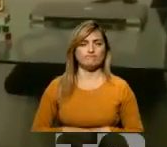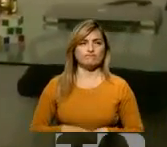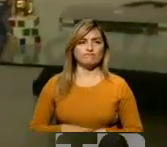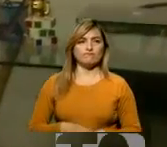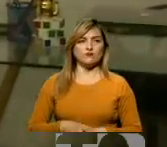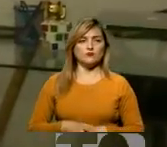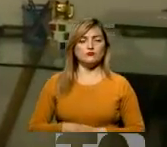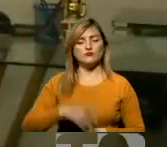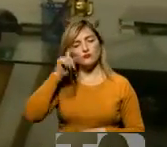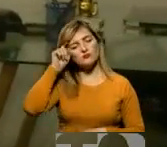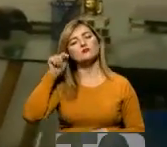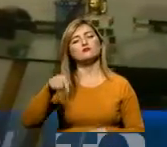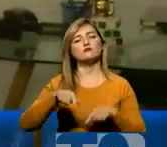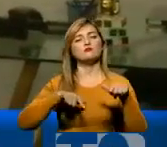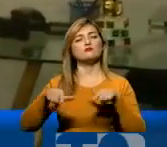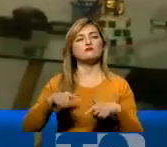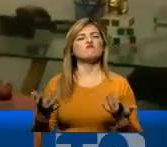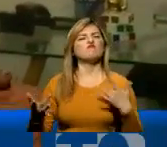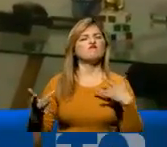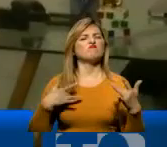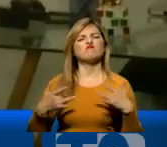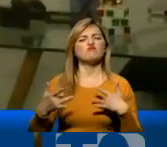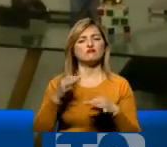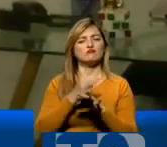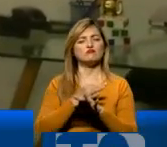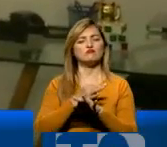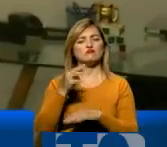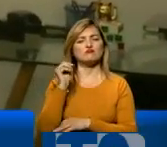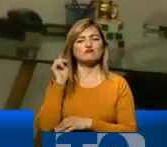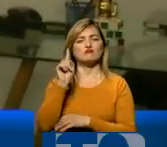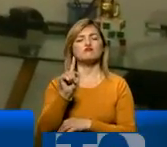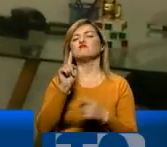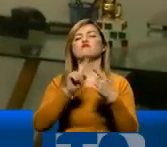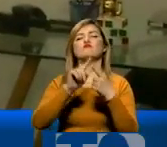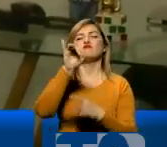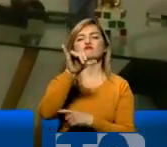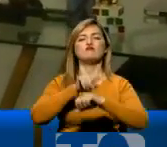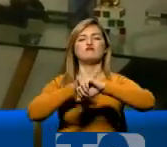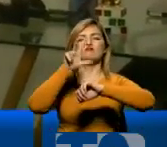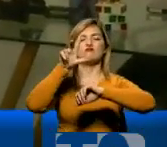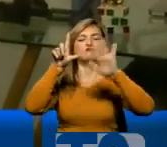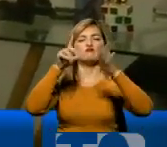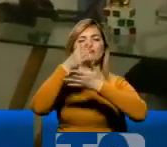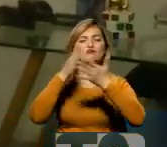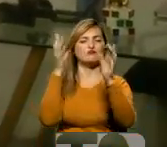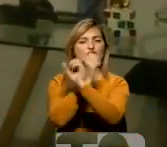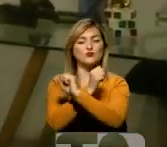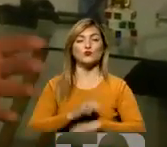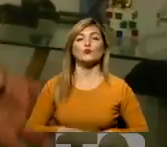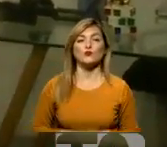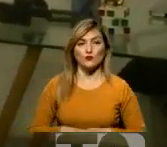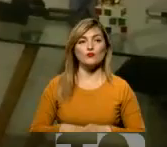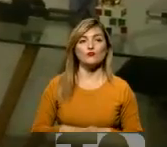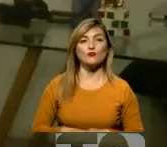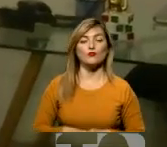acá. Les recordamos que aquí en el microteatro las funciones son de miércoles a sábado desde las 7:30 de la noche. Ya lo sabe, puede